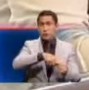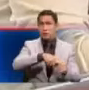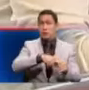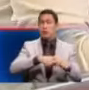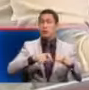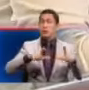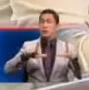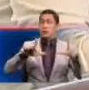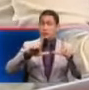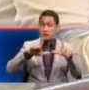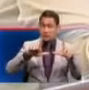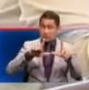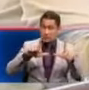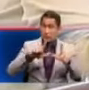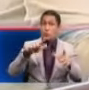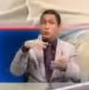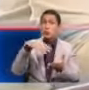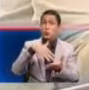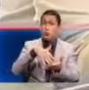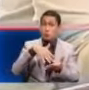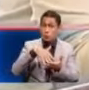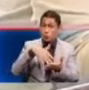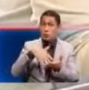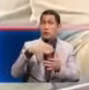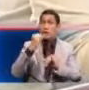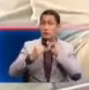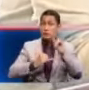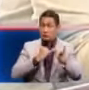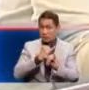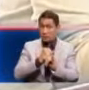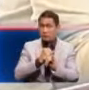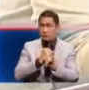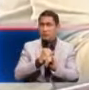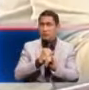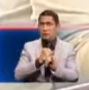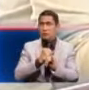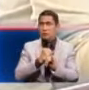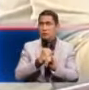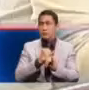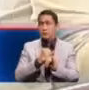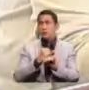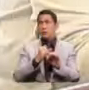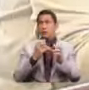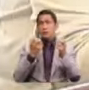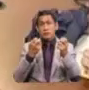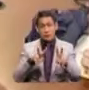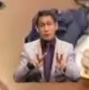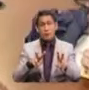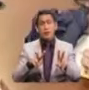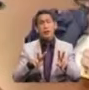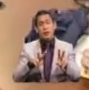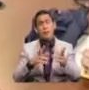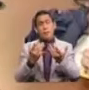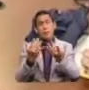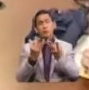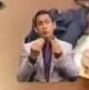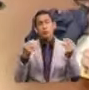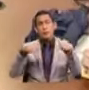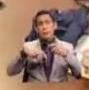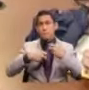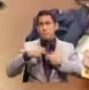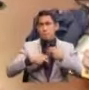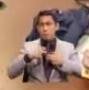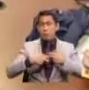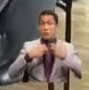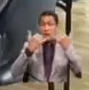de movilidad humana, y así también se está considerando el tema de los títulos lato sensu. Han solicitado un informe a la